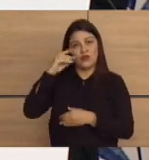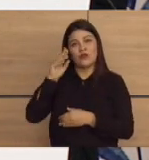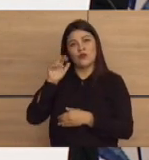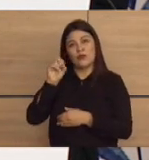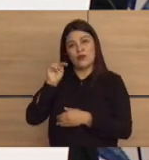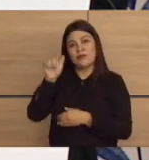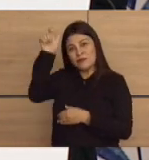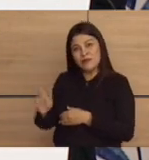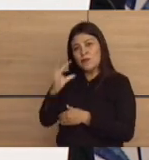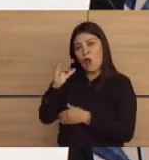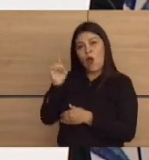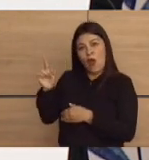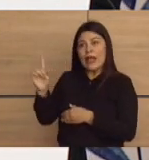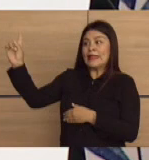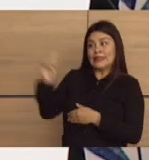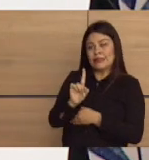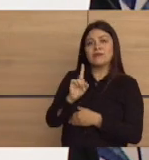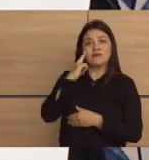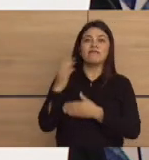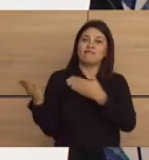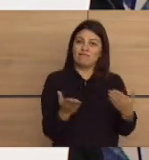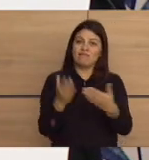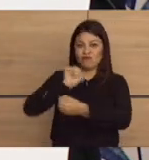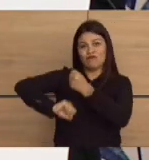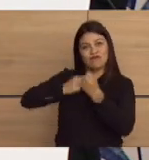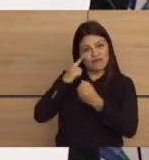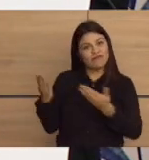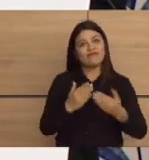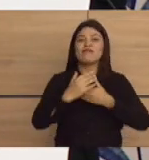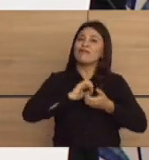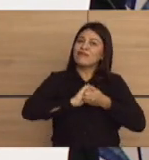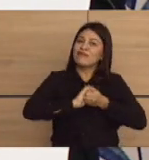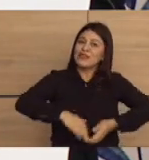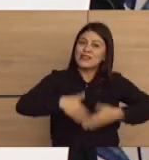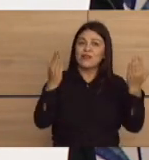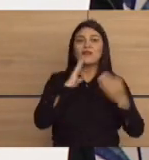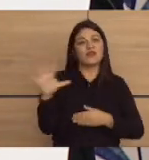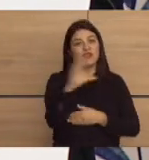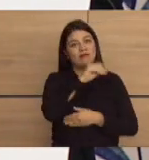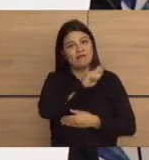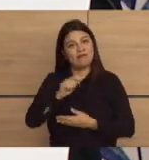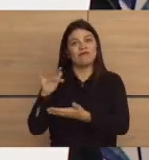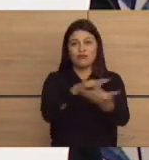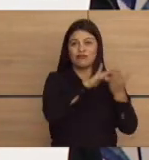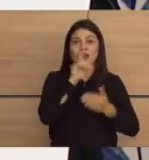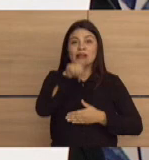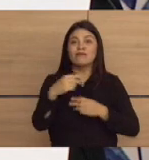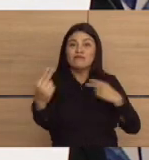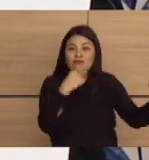para que nos dé la bienvenida, para que salude a todos los asistentes y a las personas que también siguen